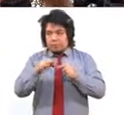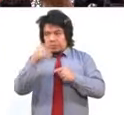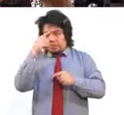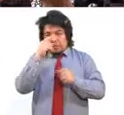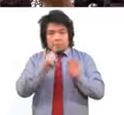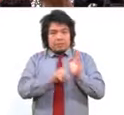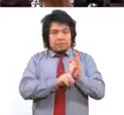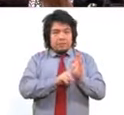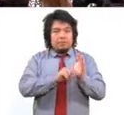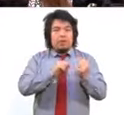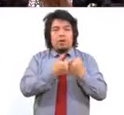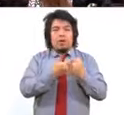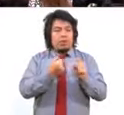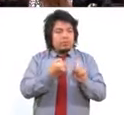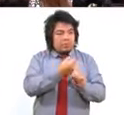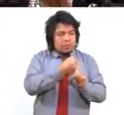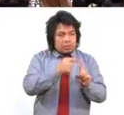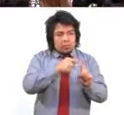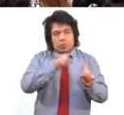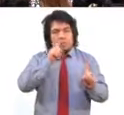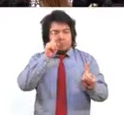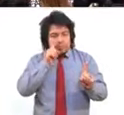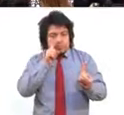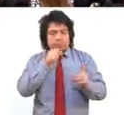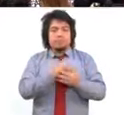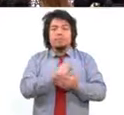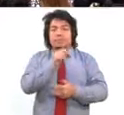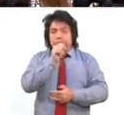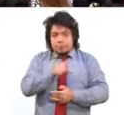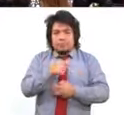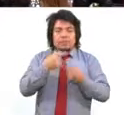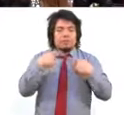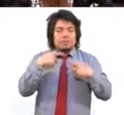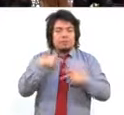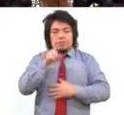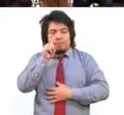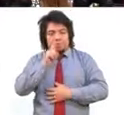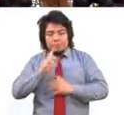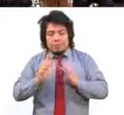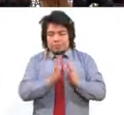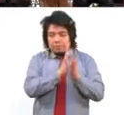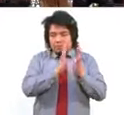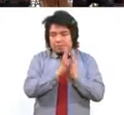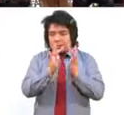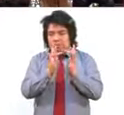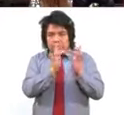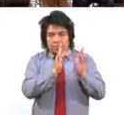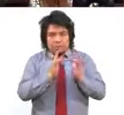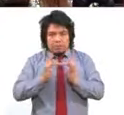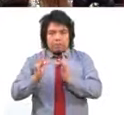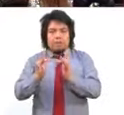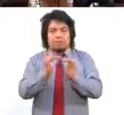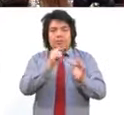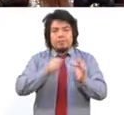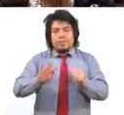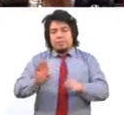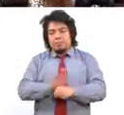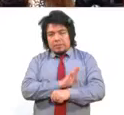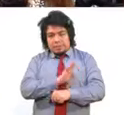Alerta por violencia contra las mujeres, así como a las integrantes de la Red de Mujeres por el Bienestar. Saludamos